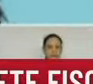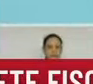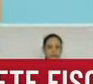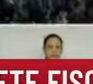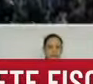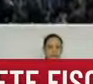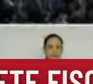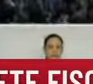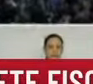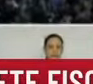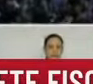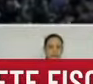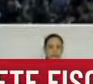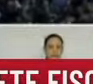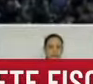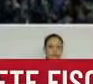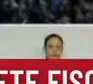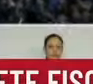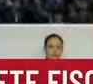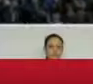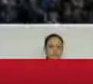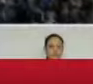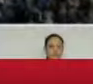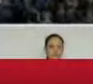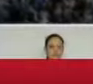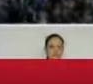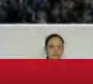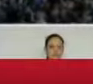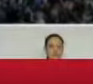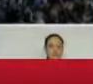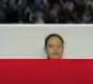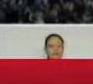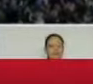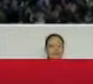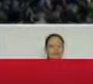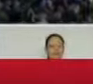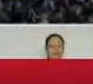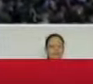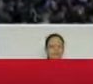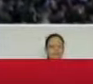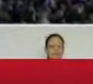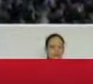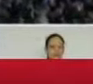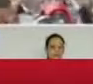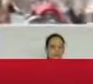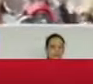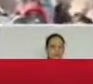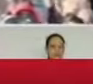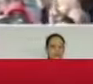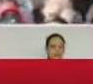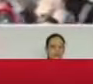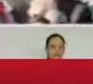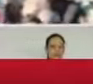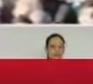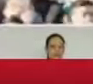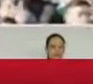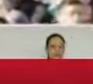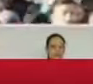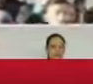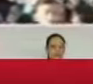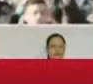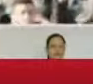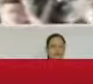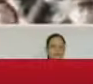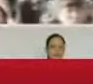monumental. Bueno, ayer... Indudablemente eligió a Mayra Mendoza o como candidata a vicepresidente o candidata a